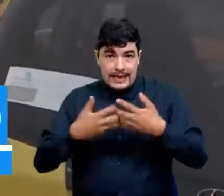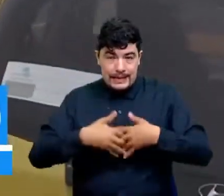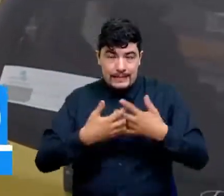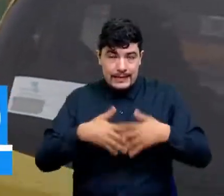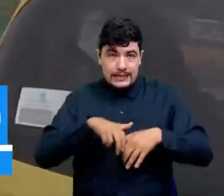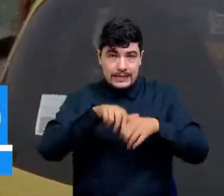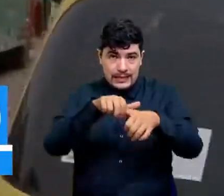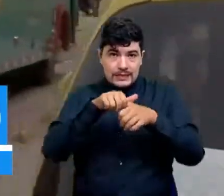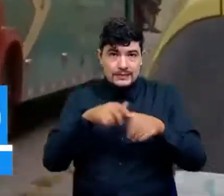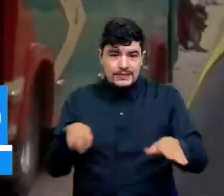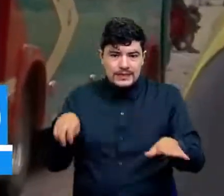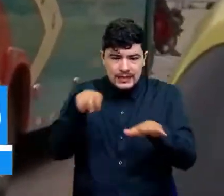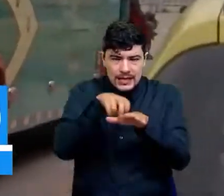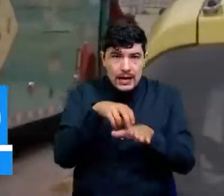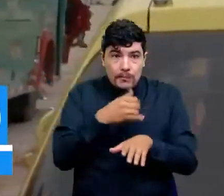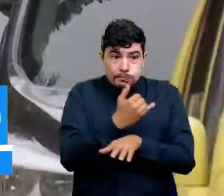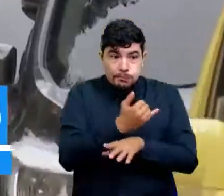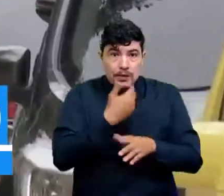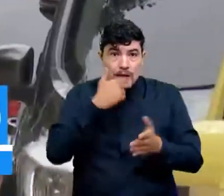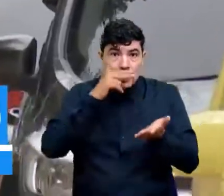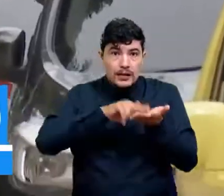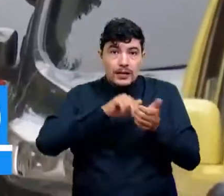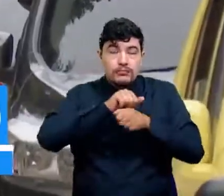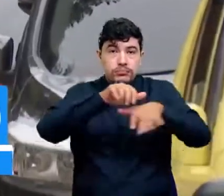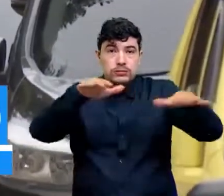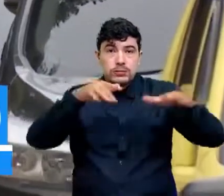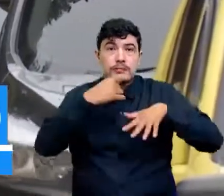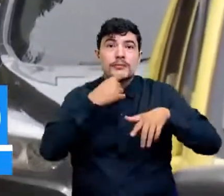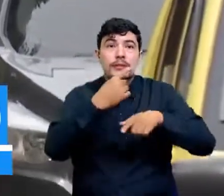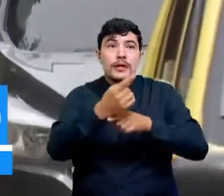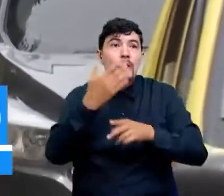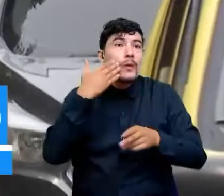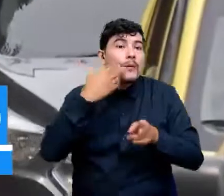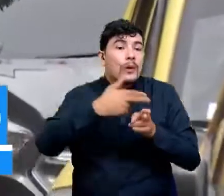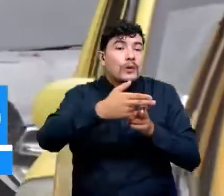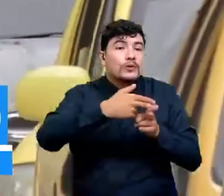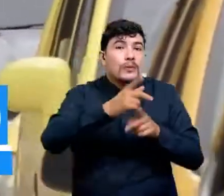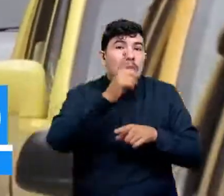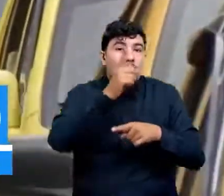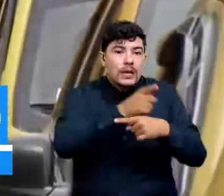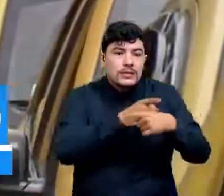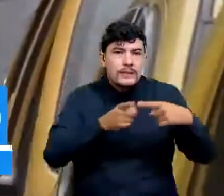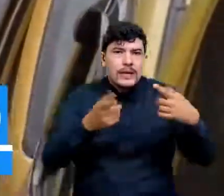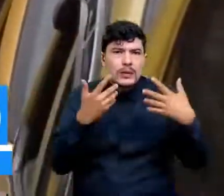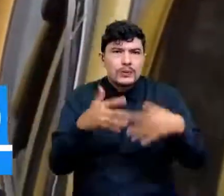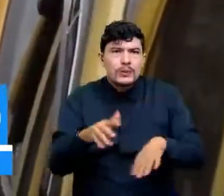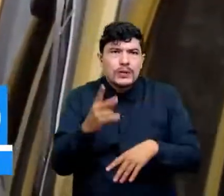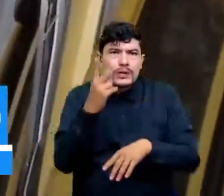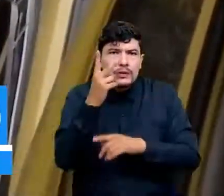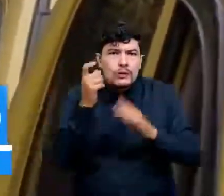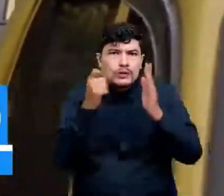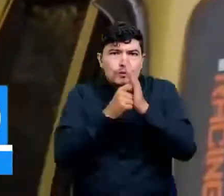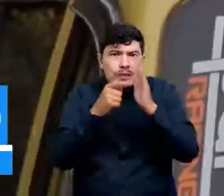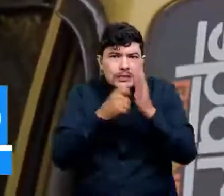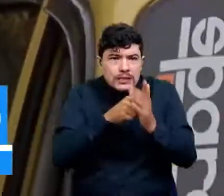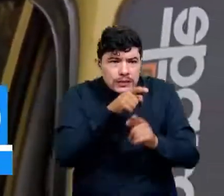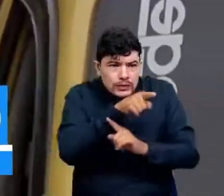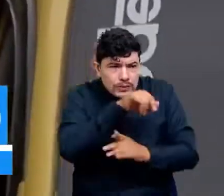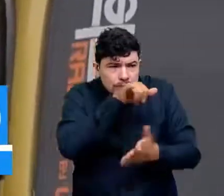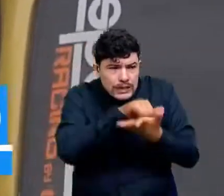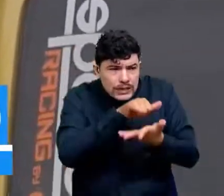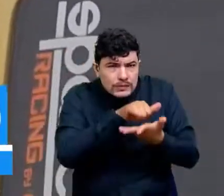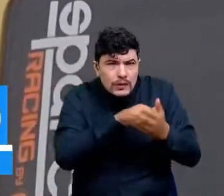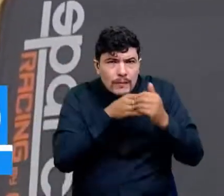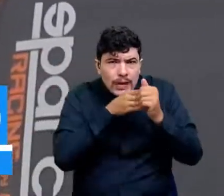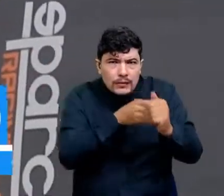la víctima emitió un comunicado de prensa asegurando que en menos de una semana ya se han registrado dos hurtos a mujeres, al parecer